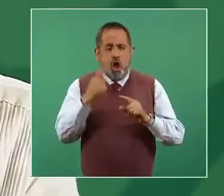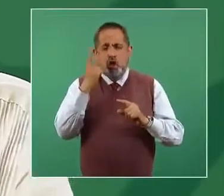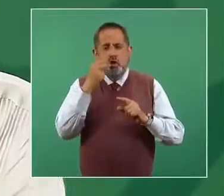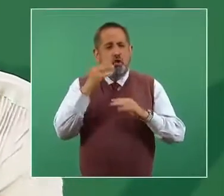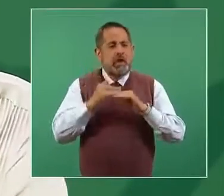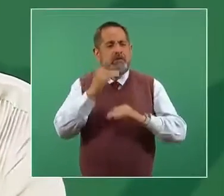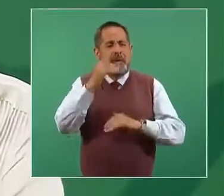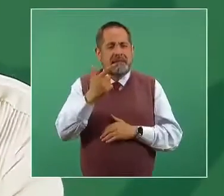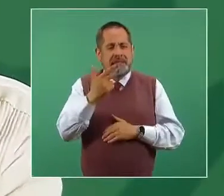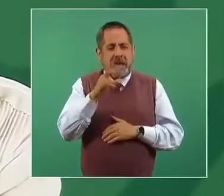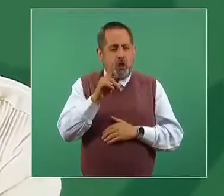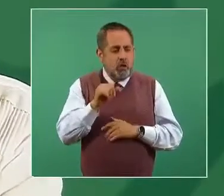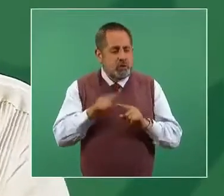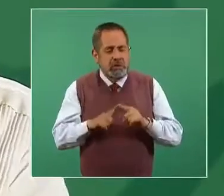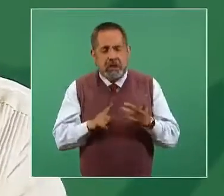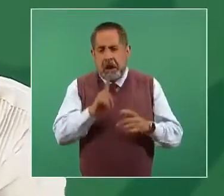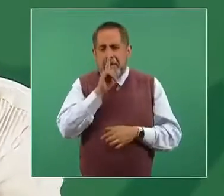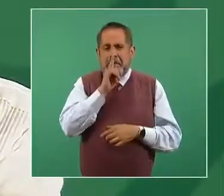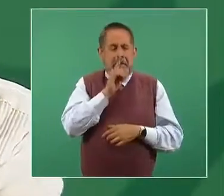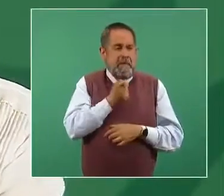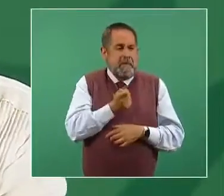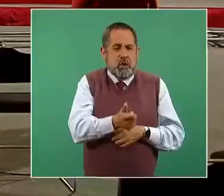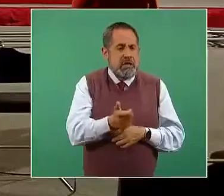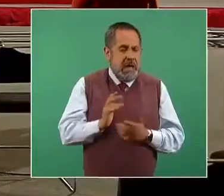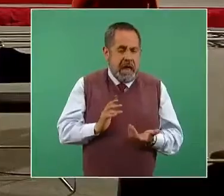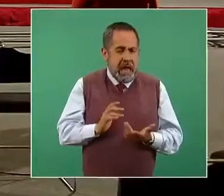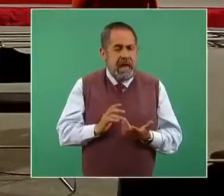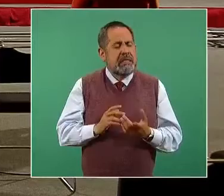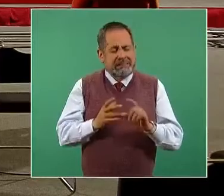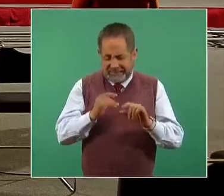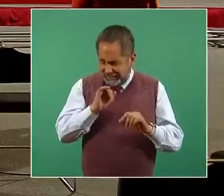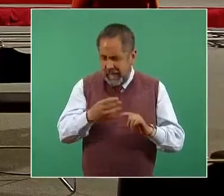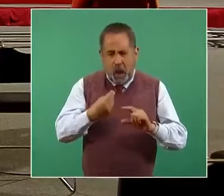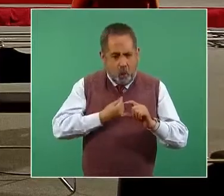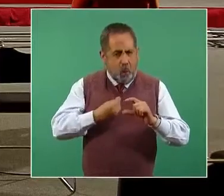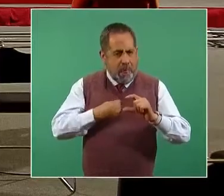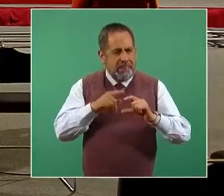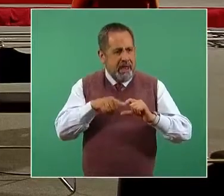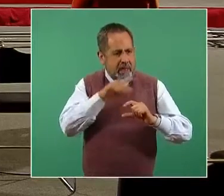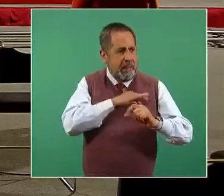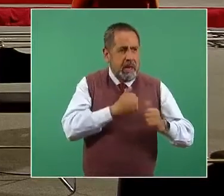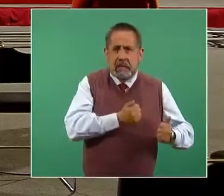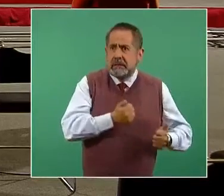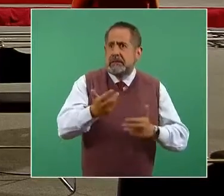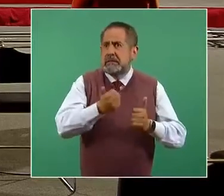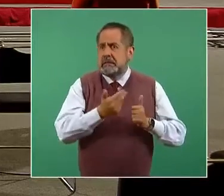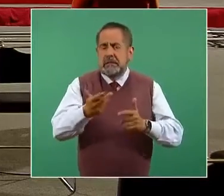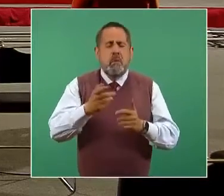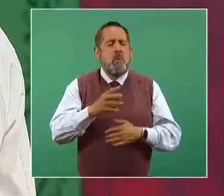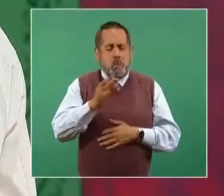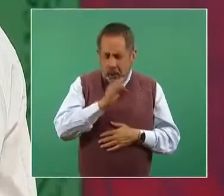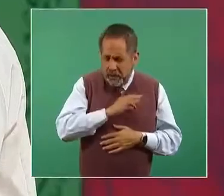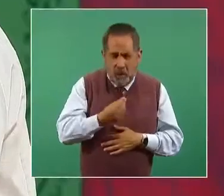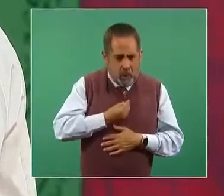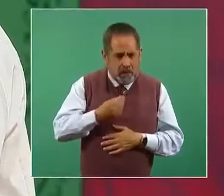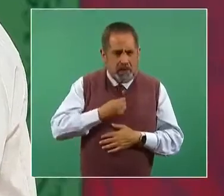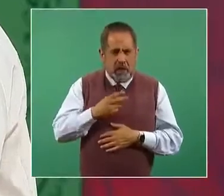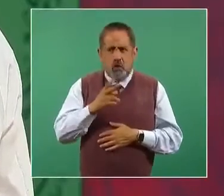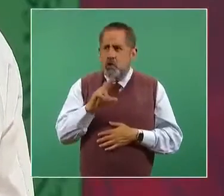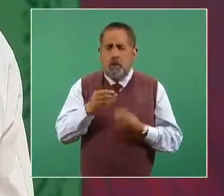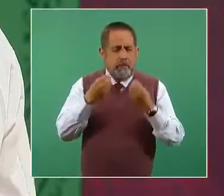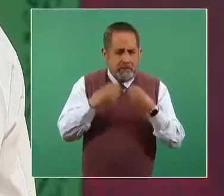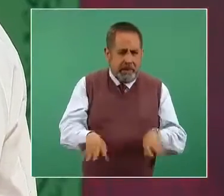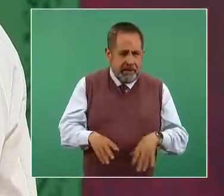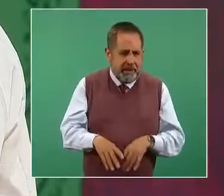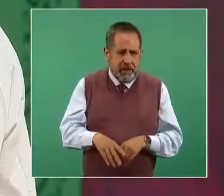horas, es una afectación mínima de las condiciones de transporte que sabemos por las pruebas